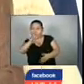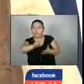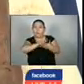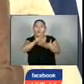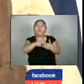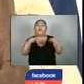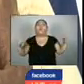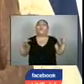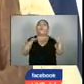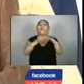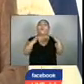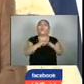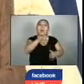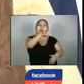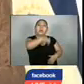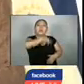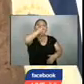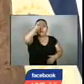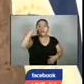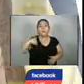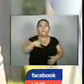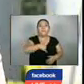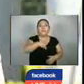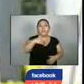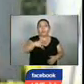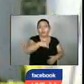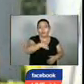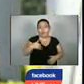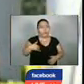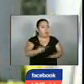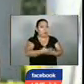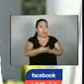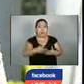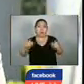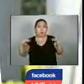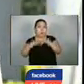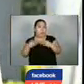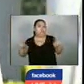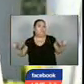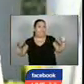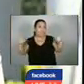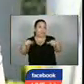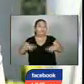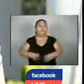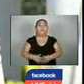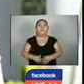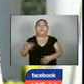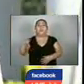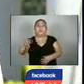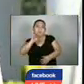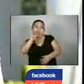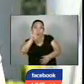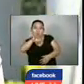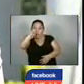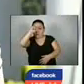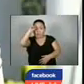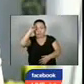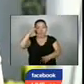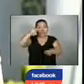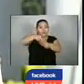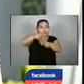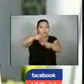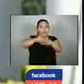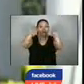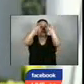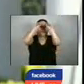migración laboral gana lo que exactamente un ministro gana en este país. El ministro Rolando Castro además destacó la colocación de empleos a través de la bolsa de trabajo de